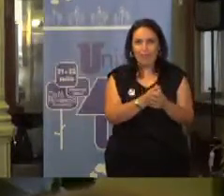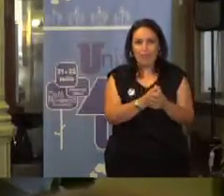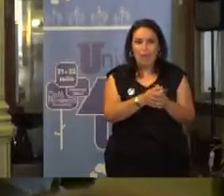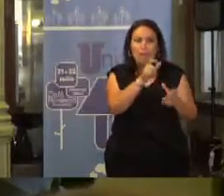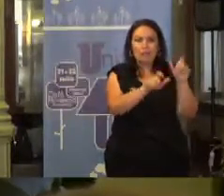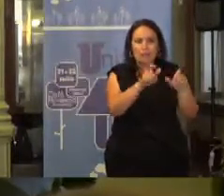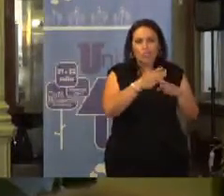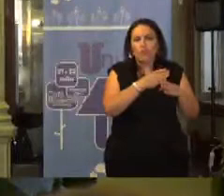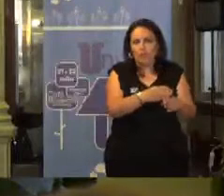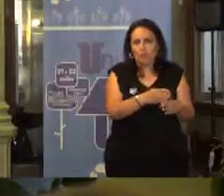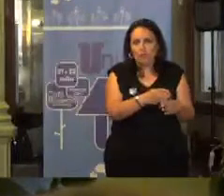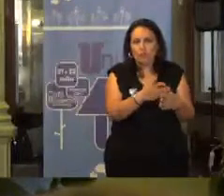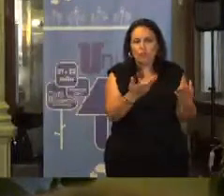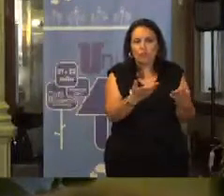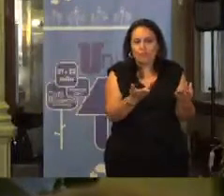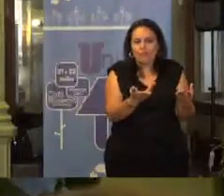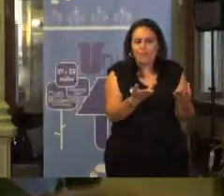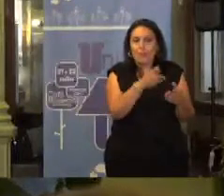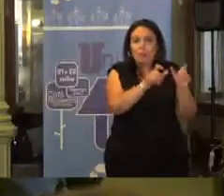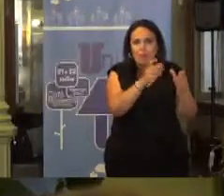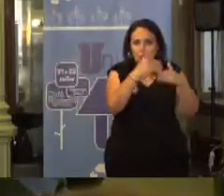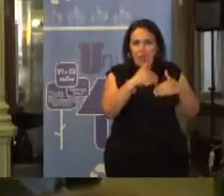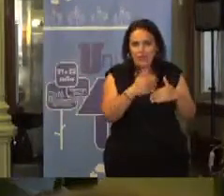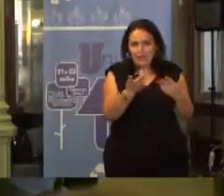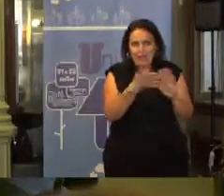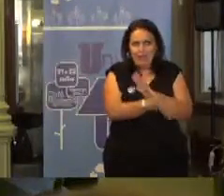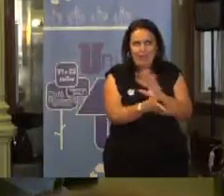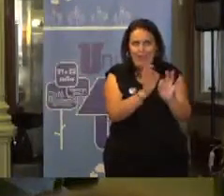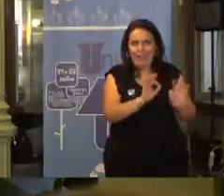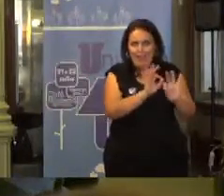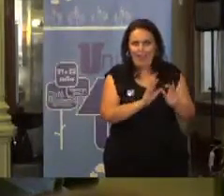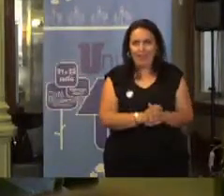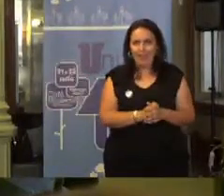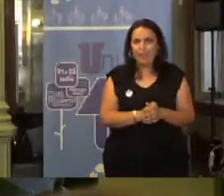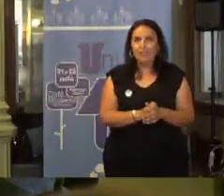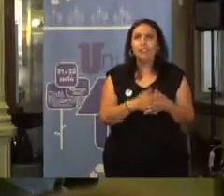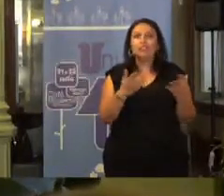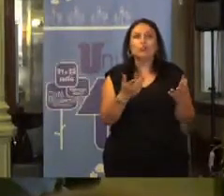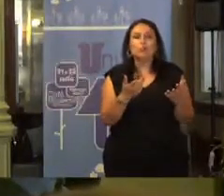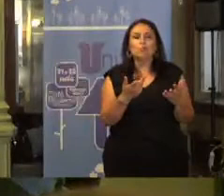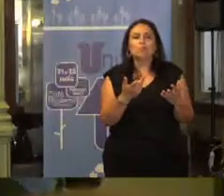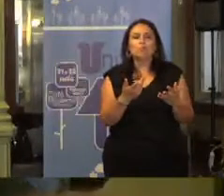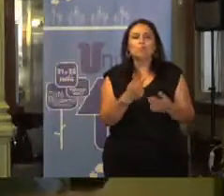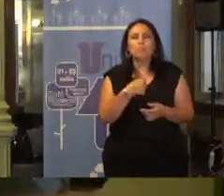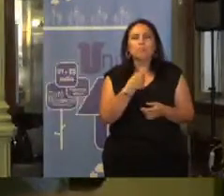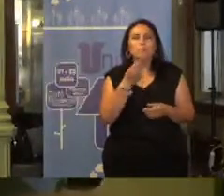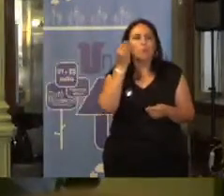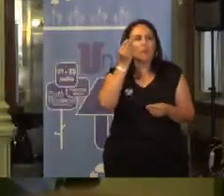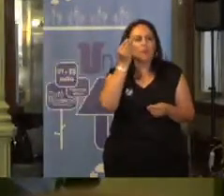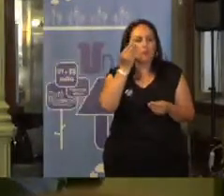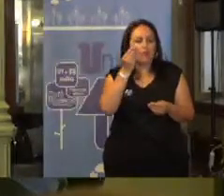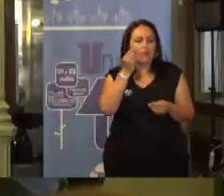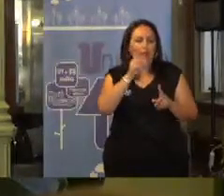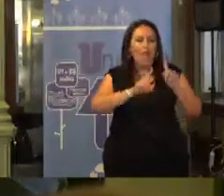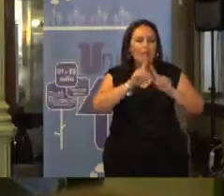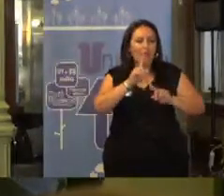suficientes, pois estamos falando da nada. E teño a sensación de que é unha cuestión que sí a falamos con moita preocupación,